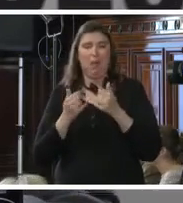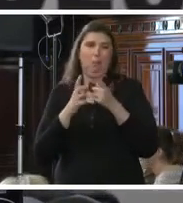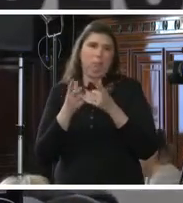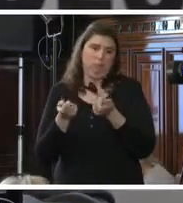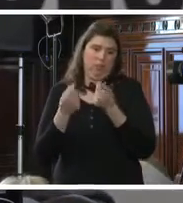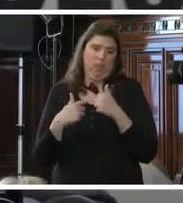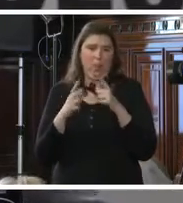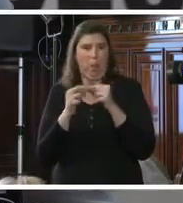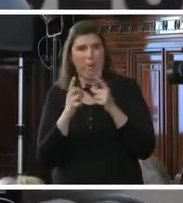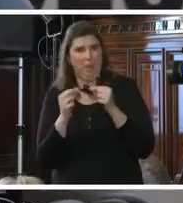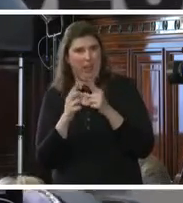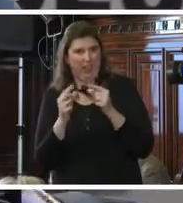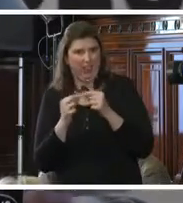ahí,